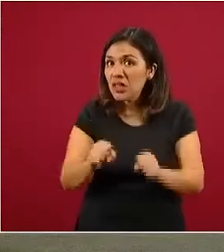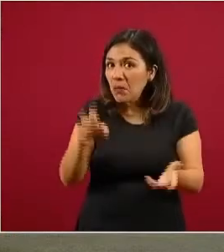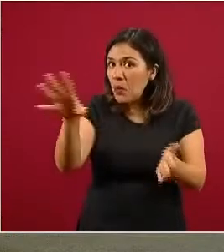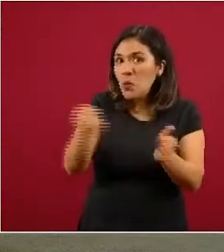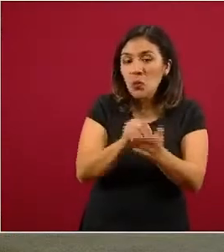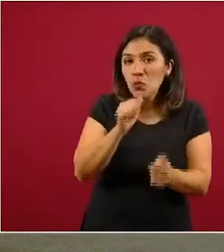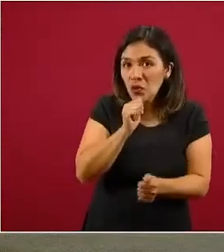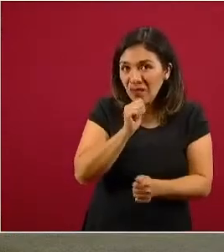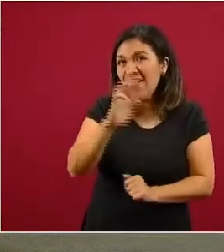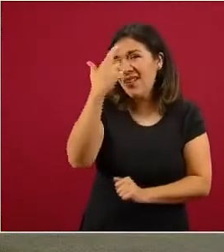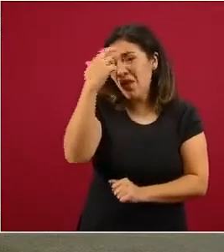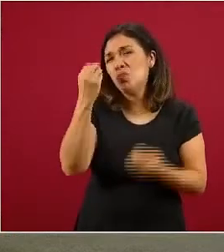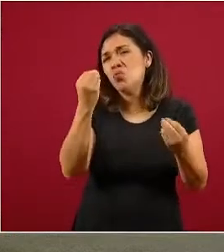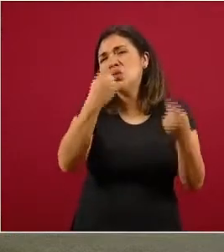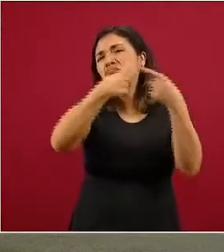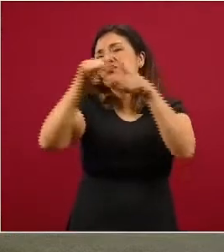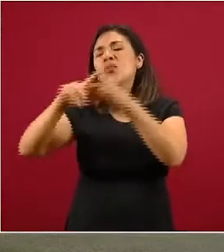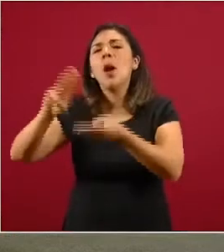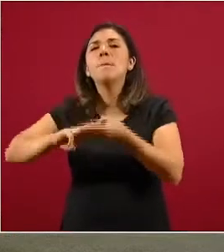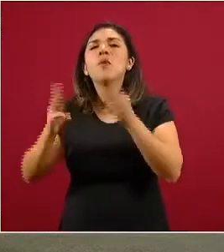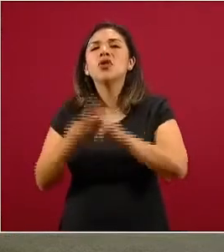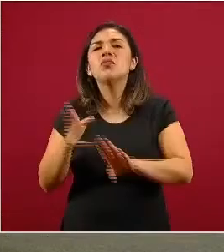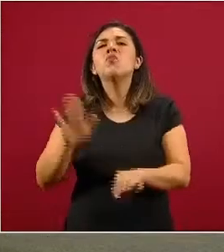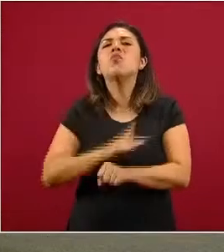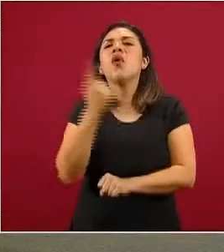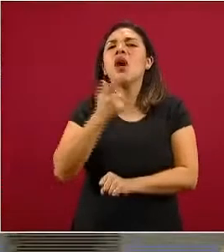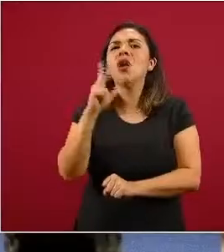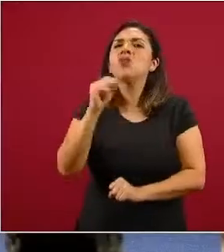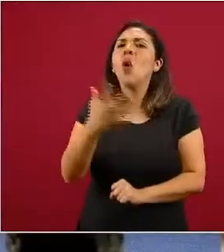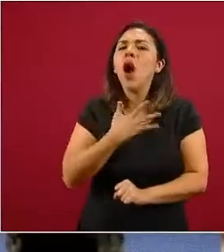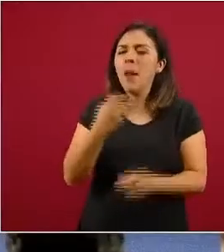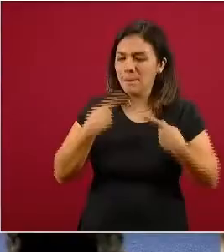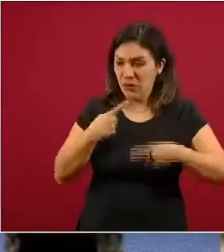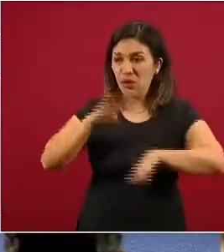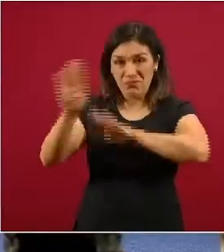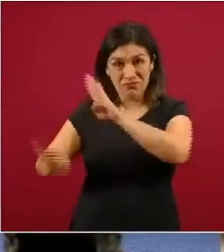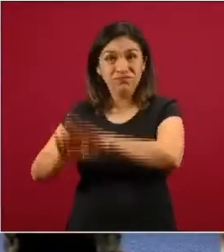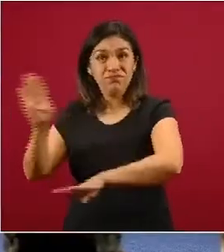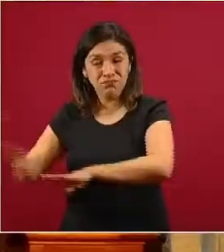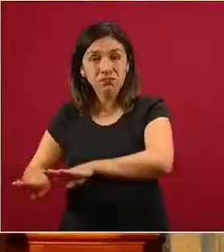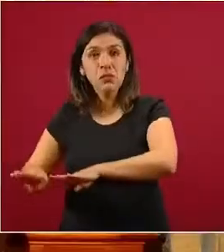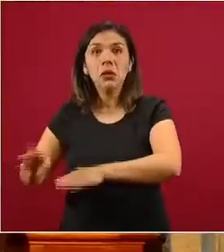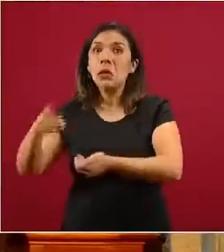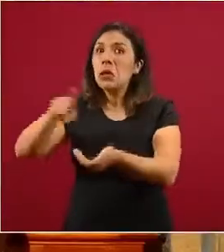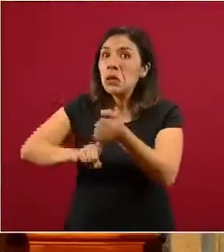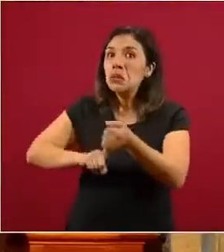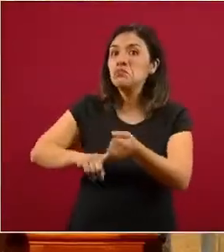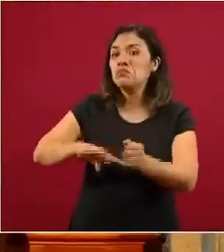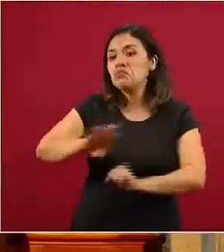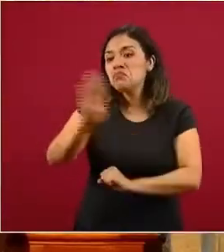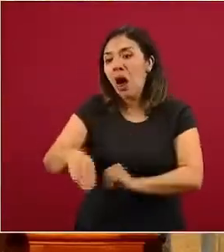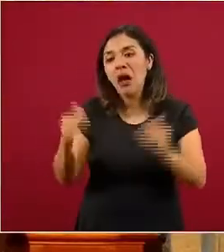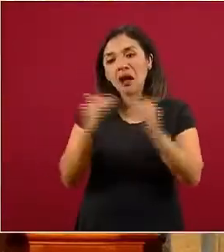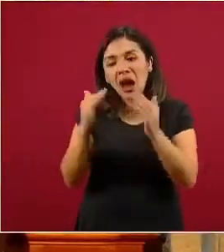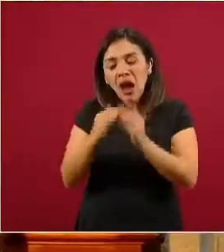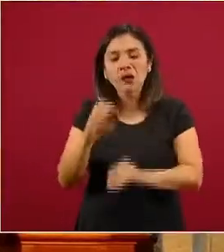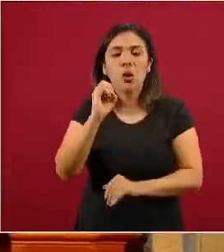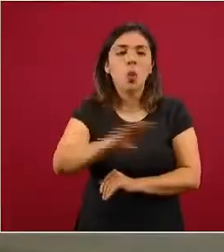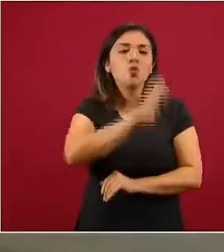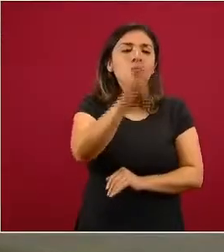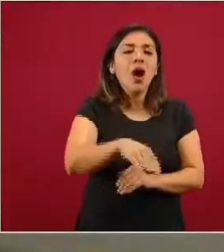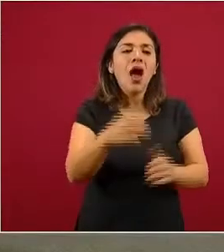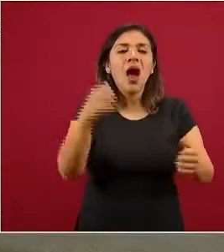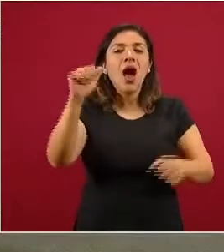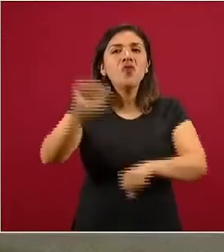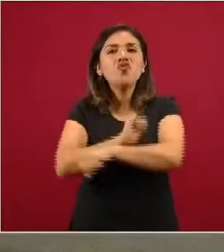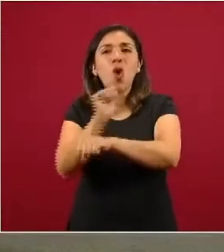Y finalmente, la otra gráfica que presentamos en el boletín es una comparación entre lo que estamos viendo en exceso de mortalidad, que